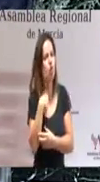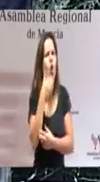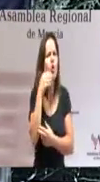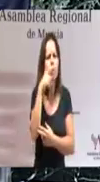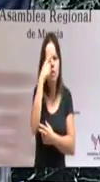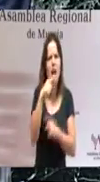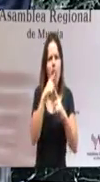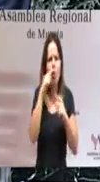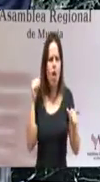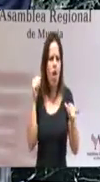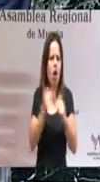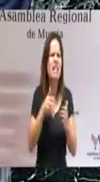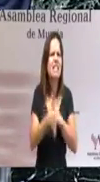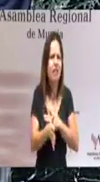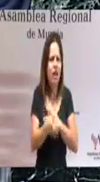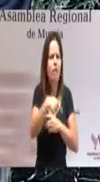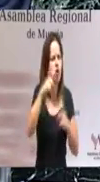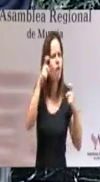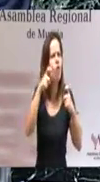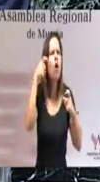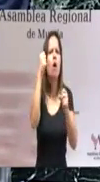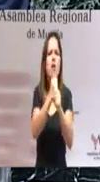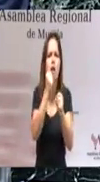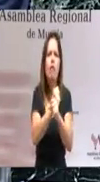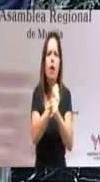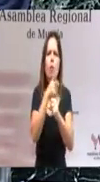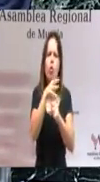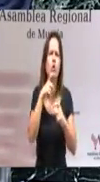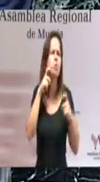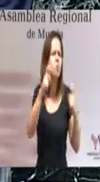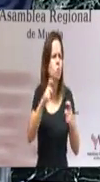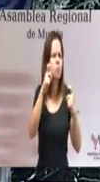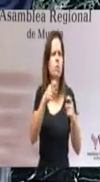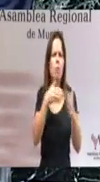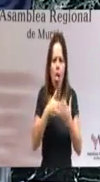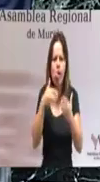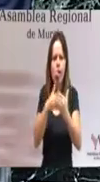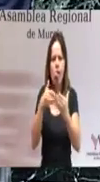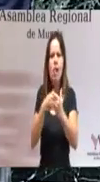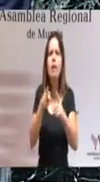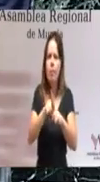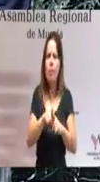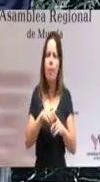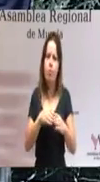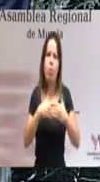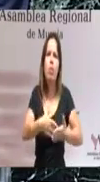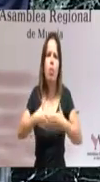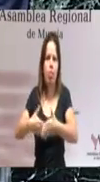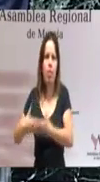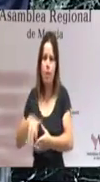el año, lo que ha significado este año de esfuerzo, de trabajo, con muchas dificultades, con muchas trabas y con bloqueo. Pero habéis